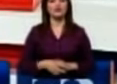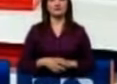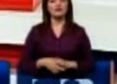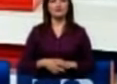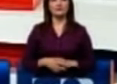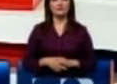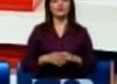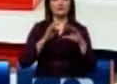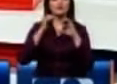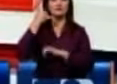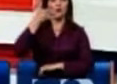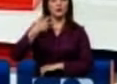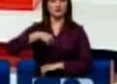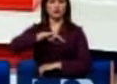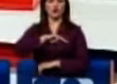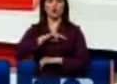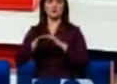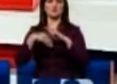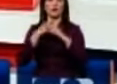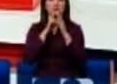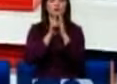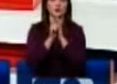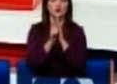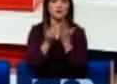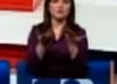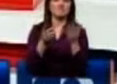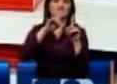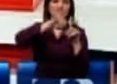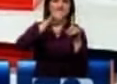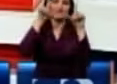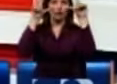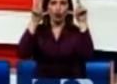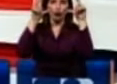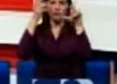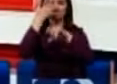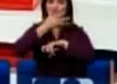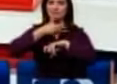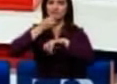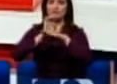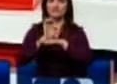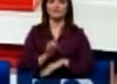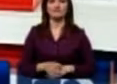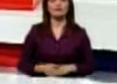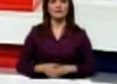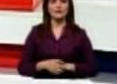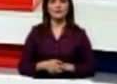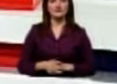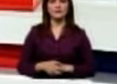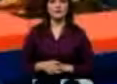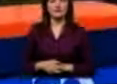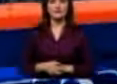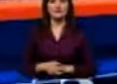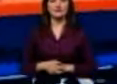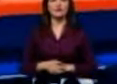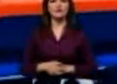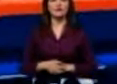deprimeramano@teleamazonas.com. Comuníquese con nosotros, envíenos sus denuncias, pero también envíenos esas bellas postales de este maravilloso país.